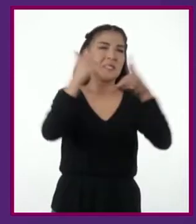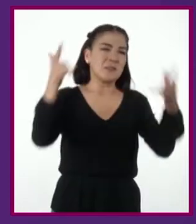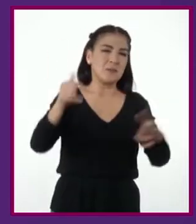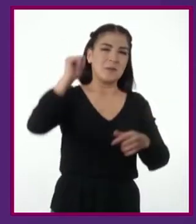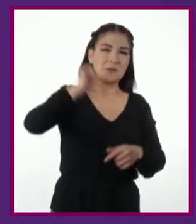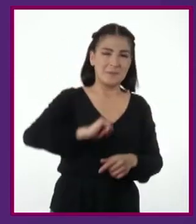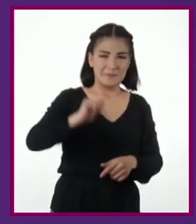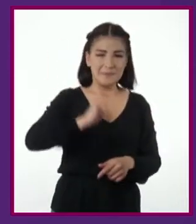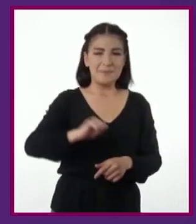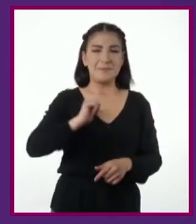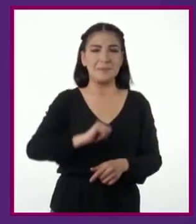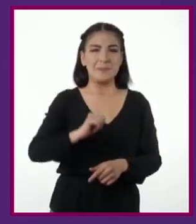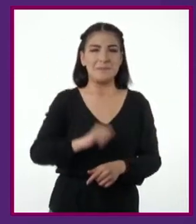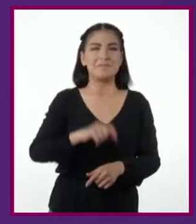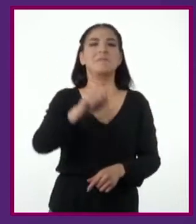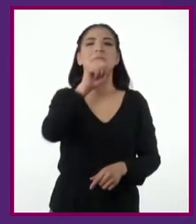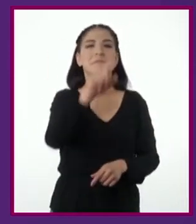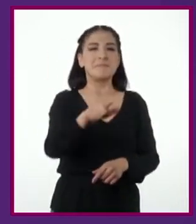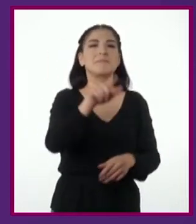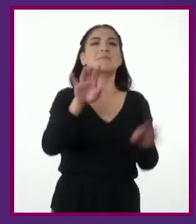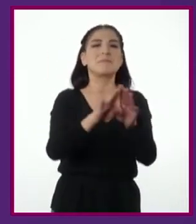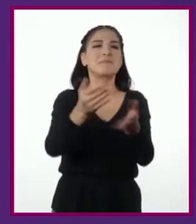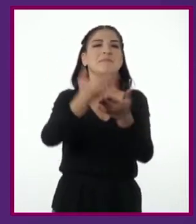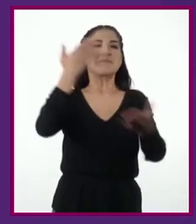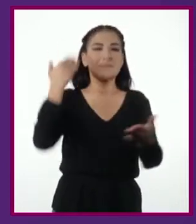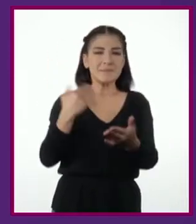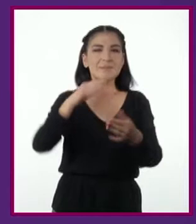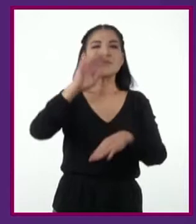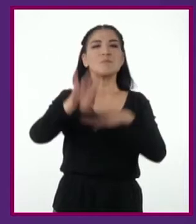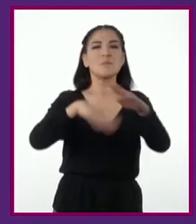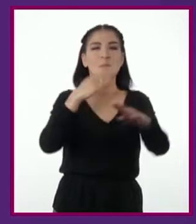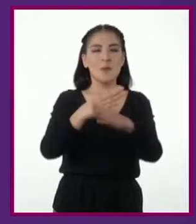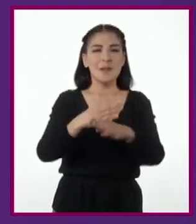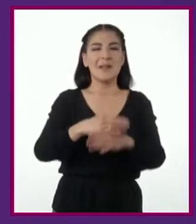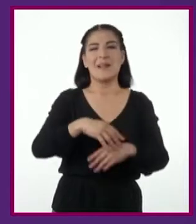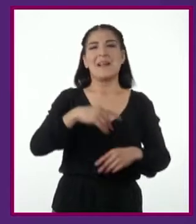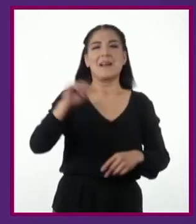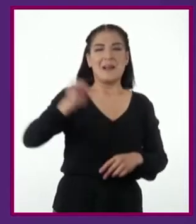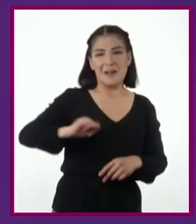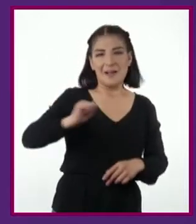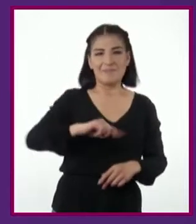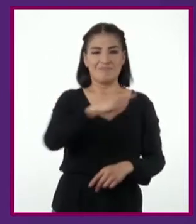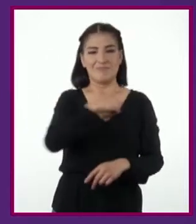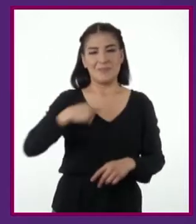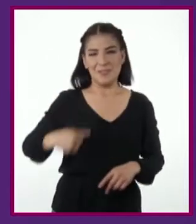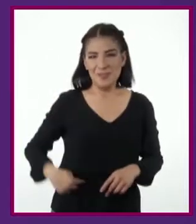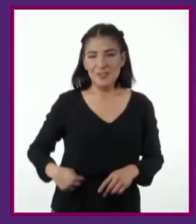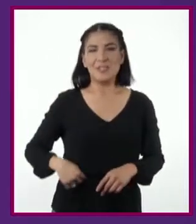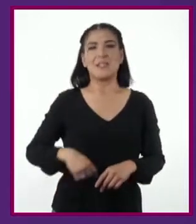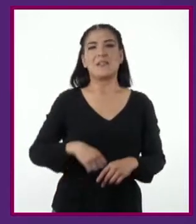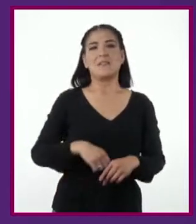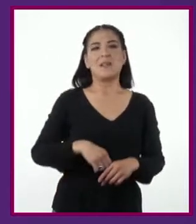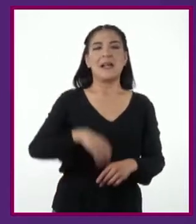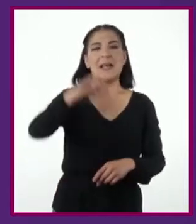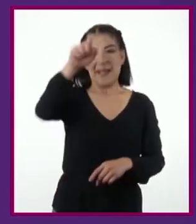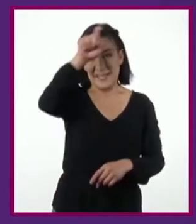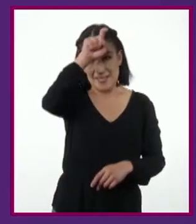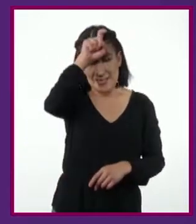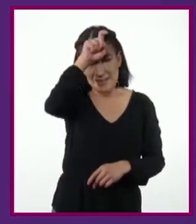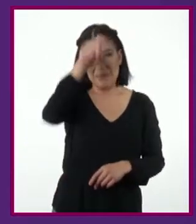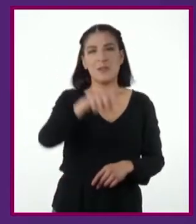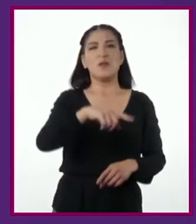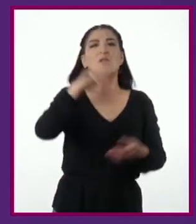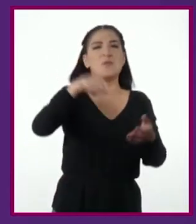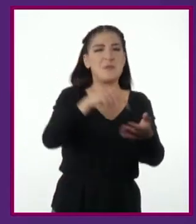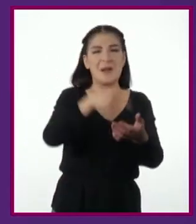CIESAS, mientras que en las civilizaciones del mundo antiguo, como China, Mesopotamia o Egipto, la